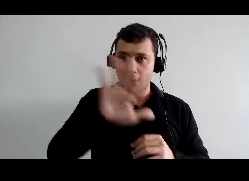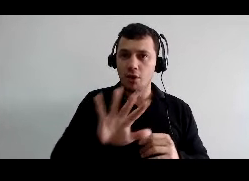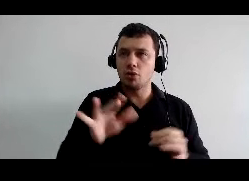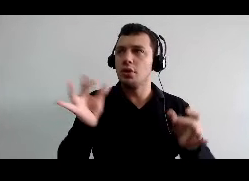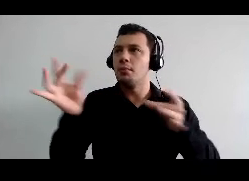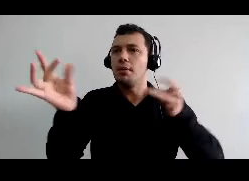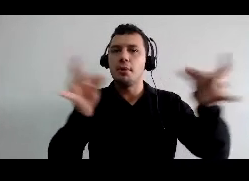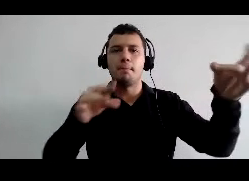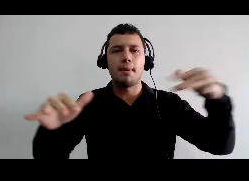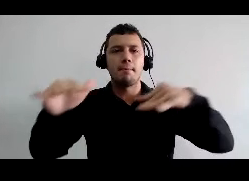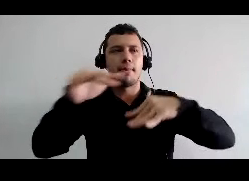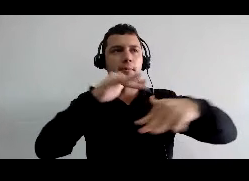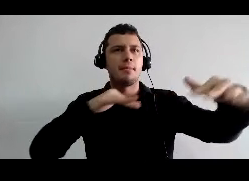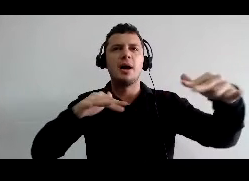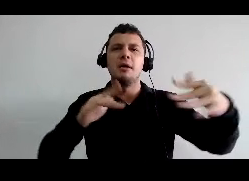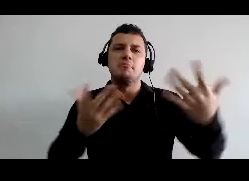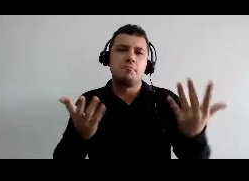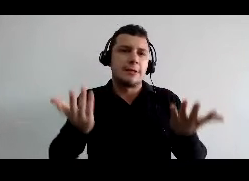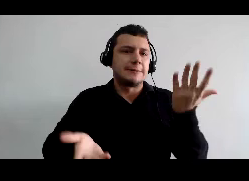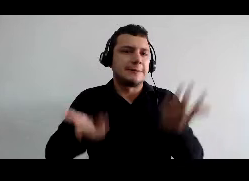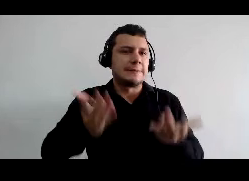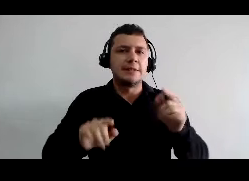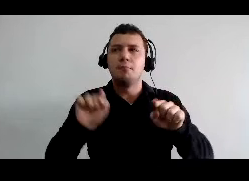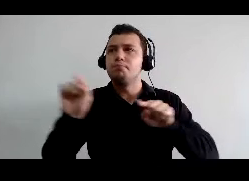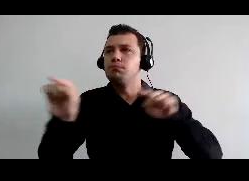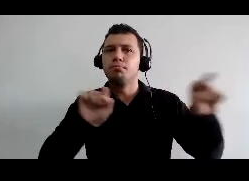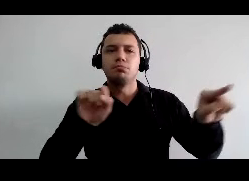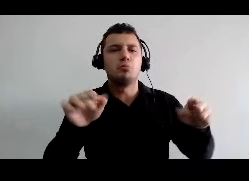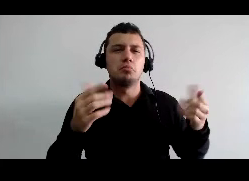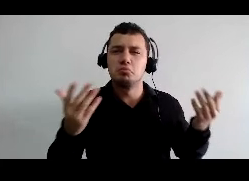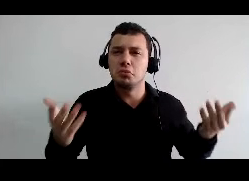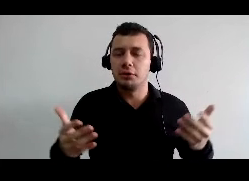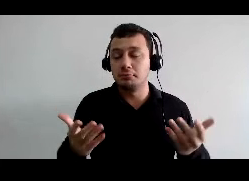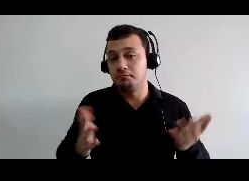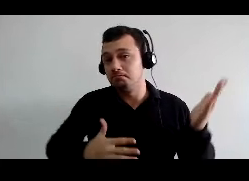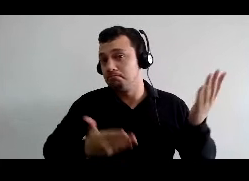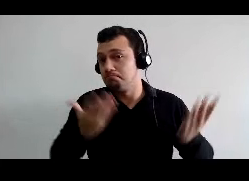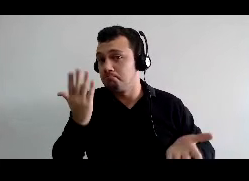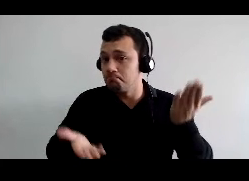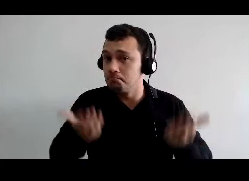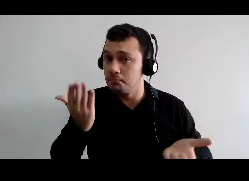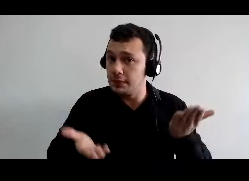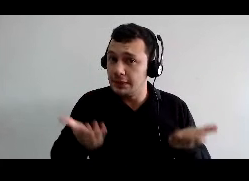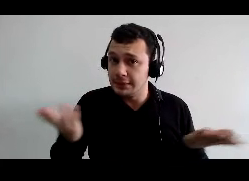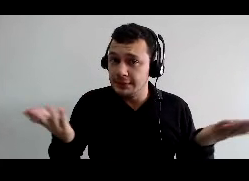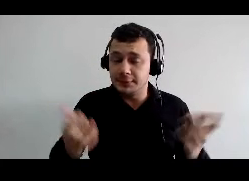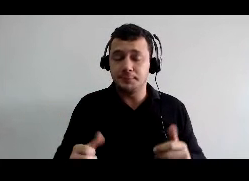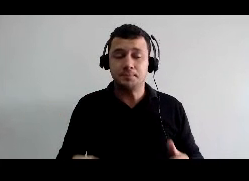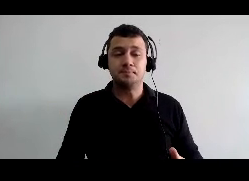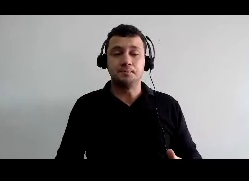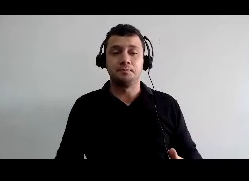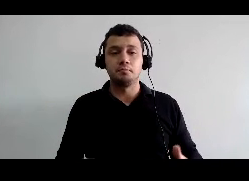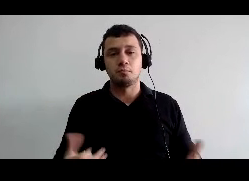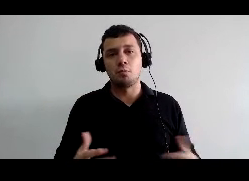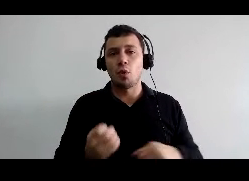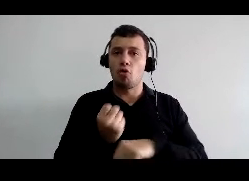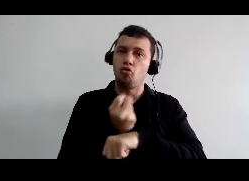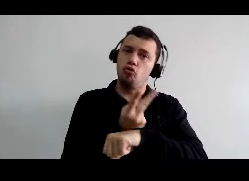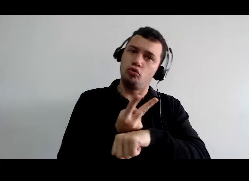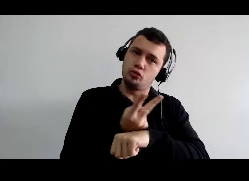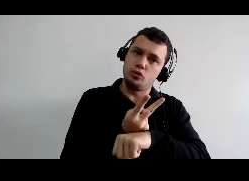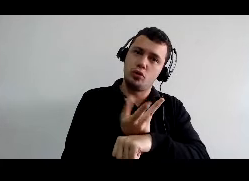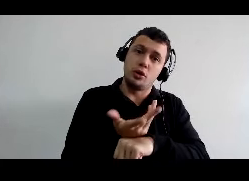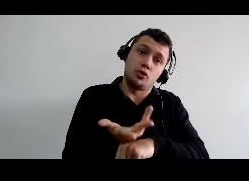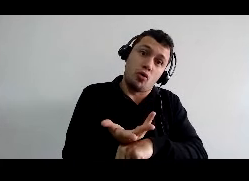de ese germen en ciertas estructuras. Y nos dice que ese virus puede tener una persistencia entre 2 horas hasta